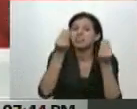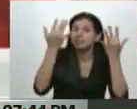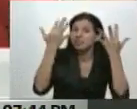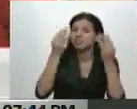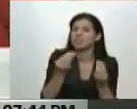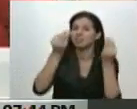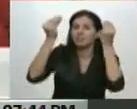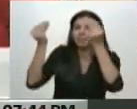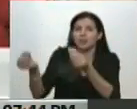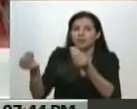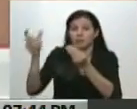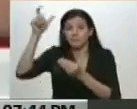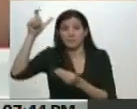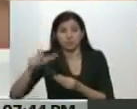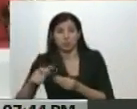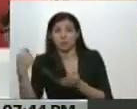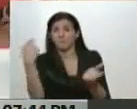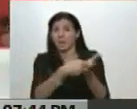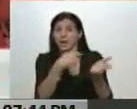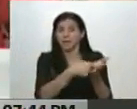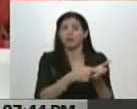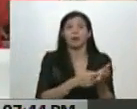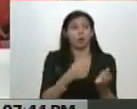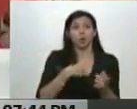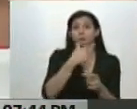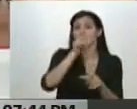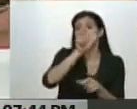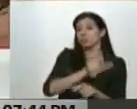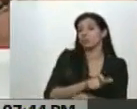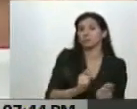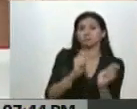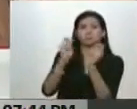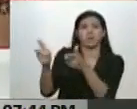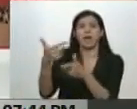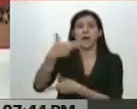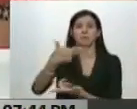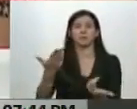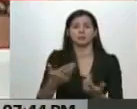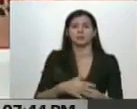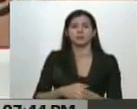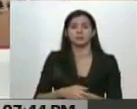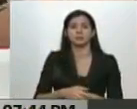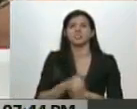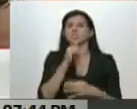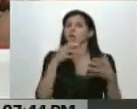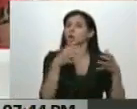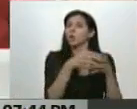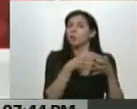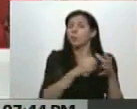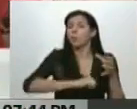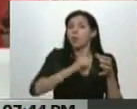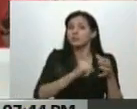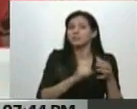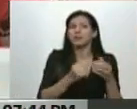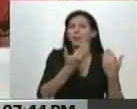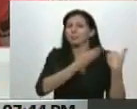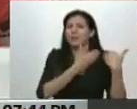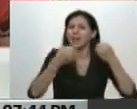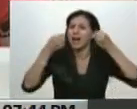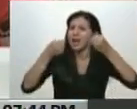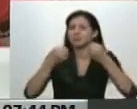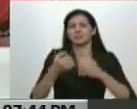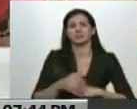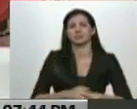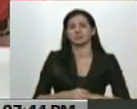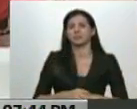y un corrompido. Eso entra porque hay mafia compuesta por funcionarios y por personas que